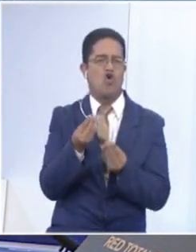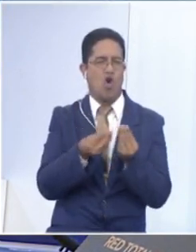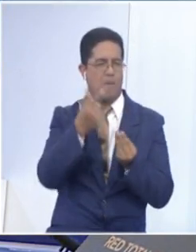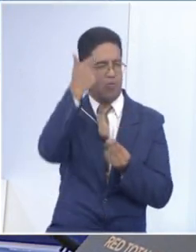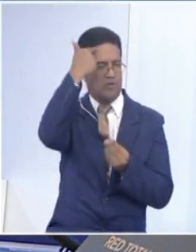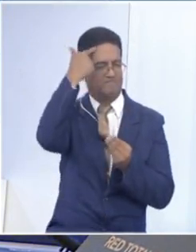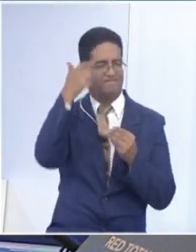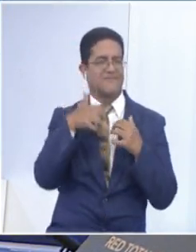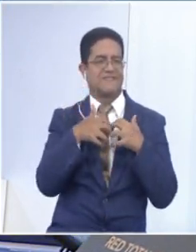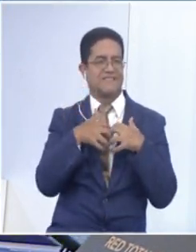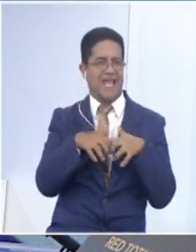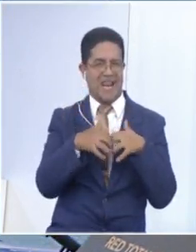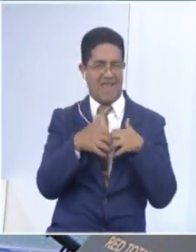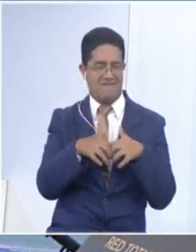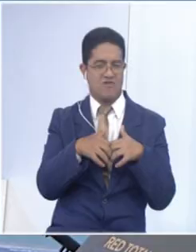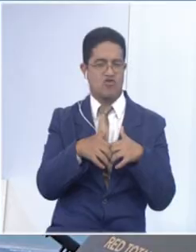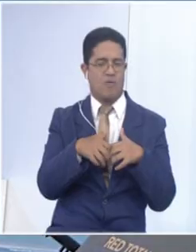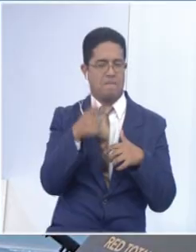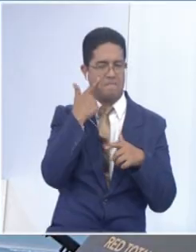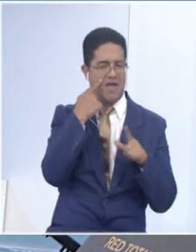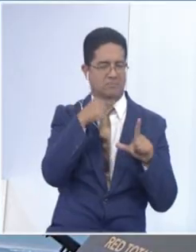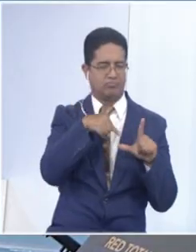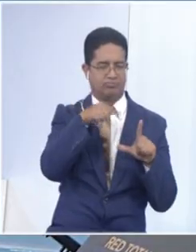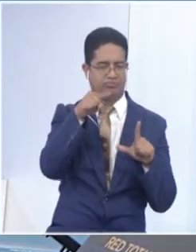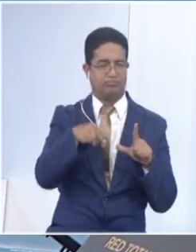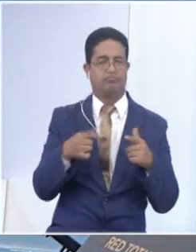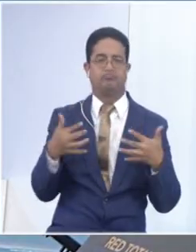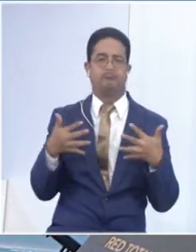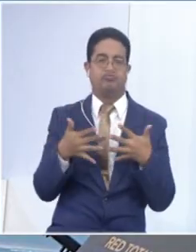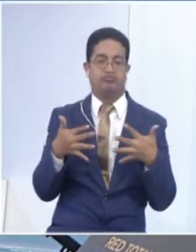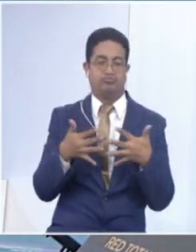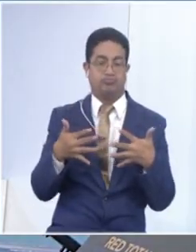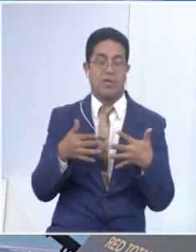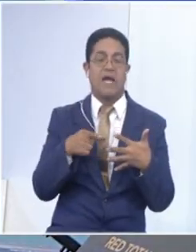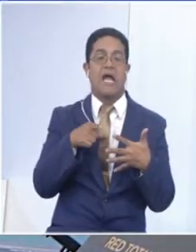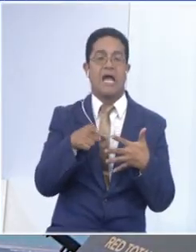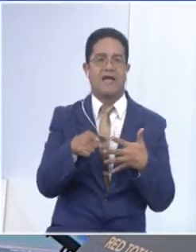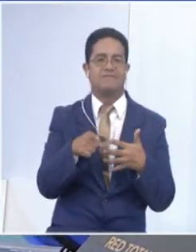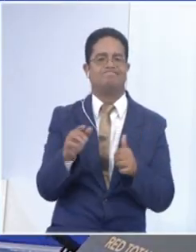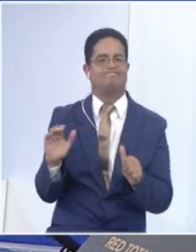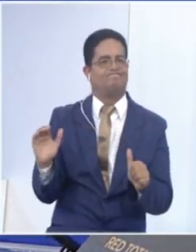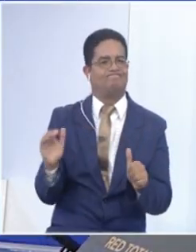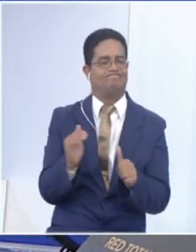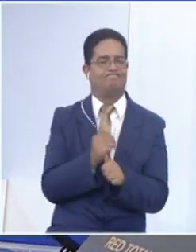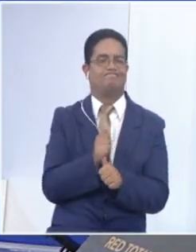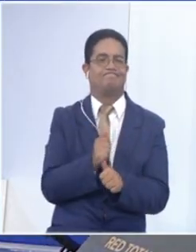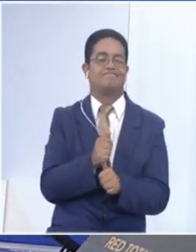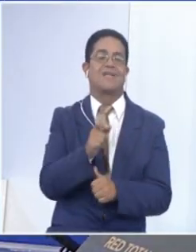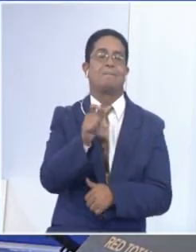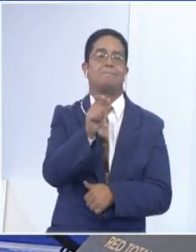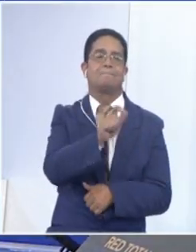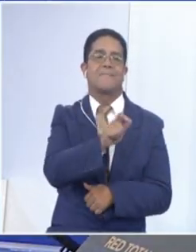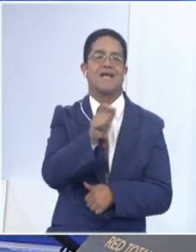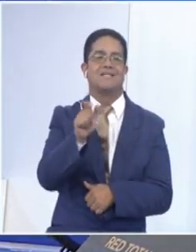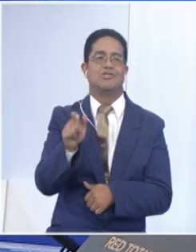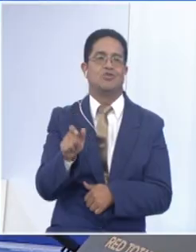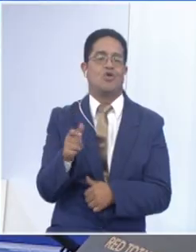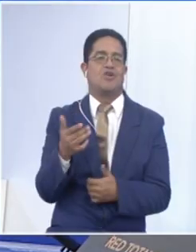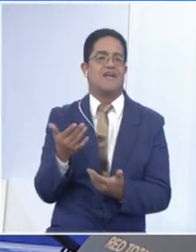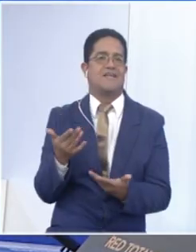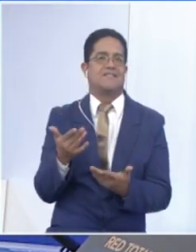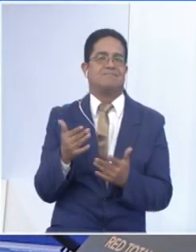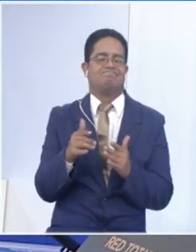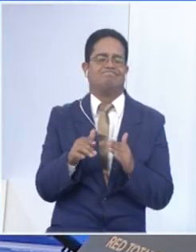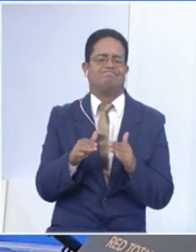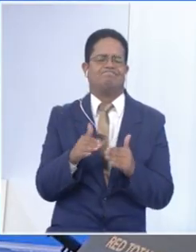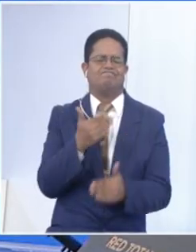cefalorraquídeo, y midiéramos los niveles de neurotransmisores allí, vamos a encontrar que estos pacientes tienen niveles muy